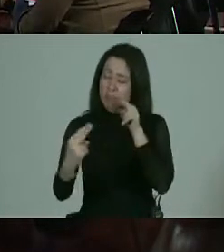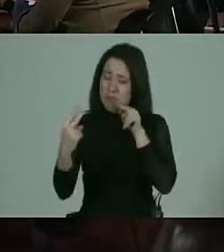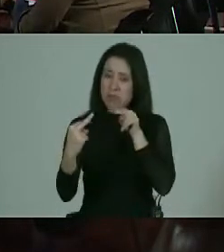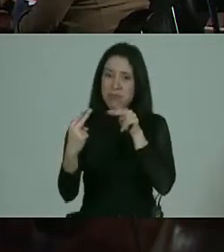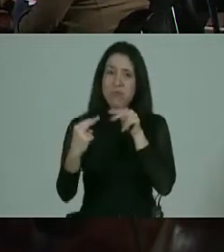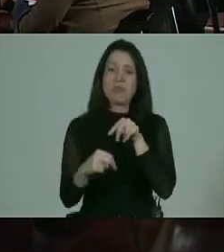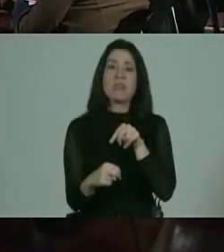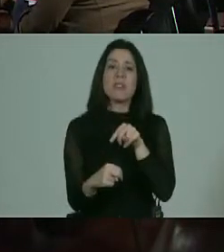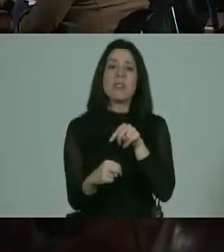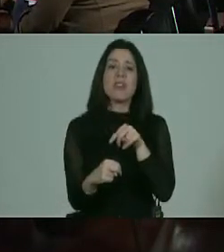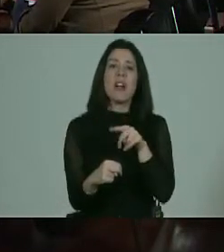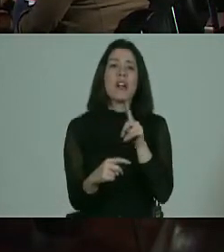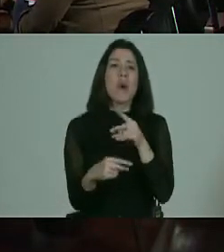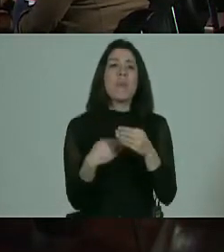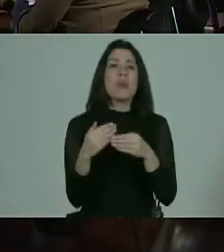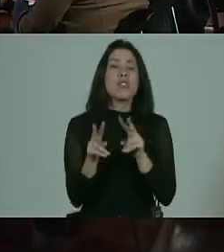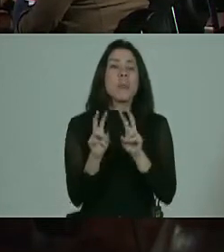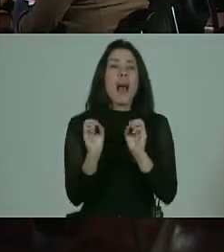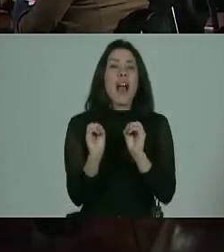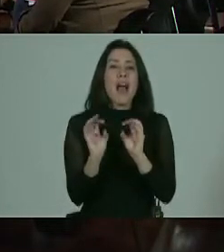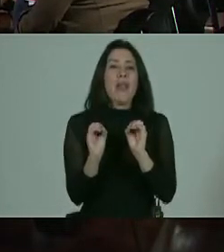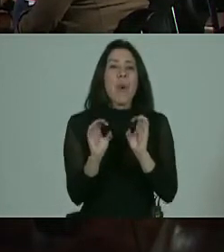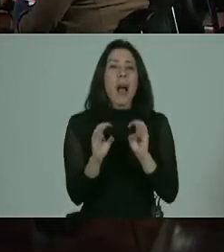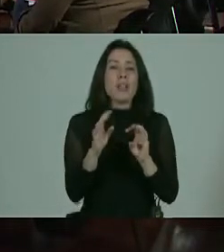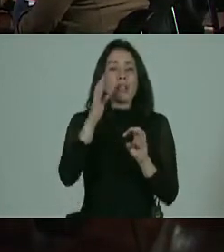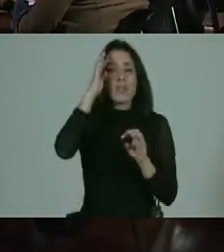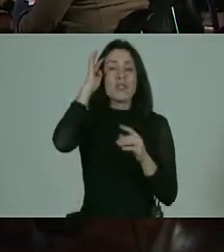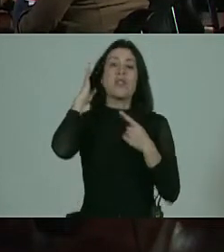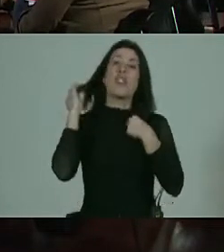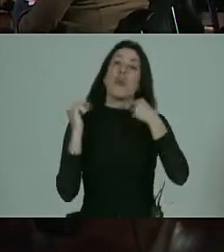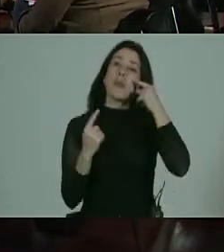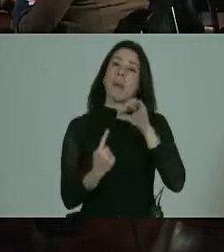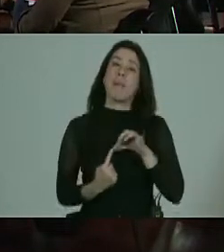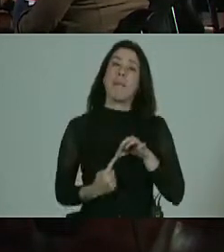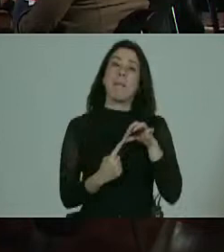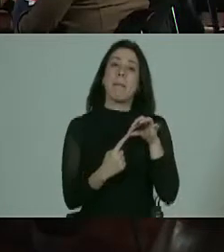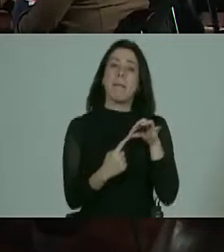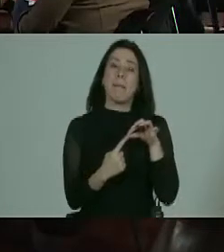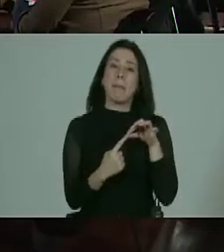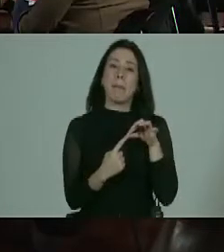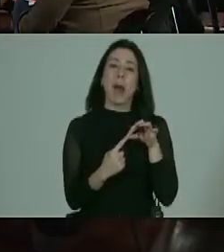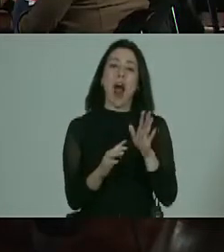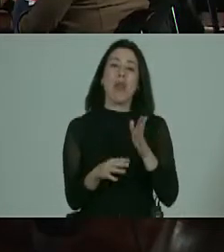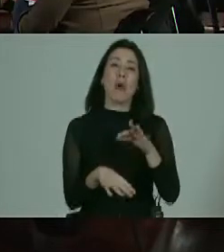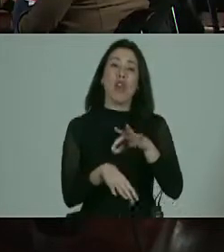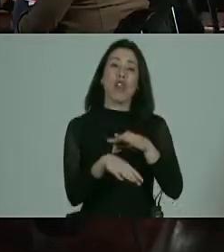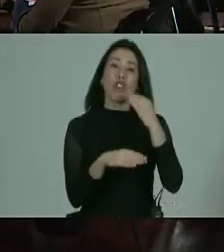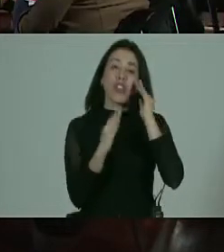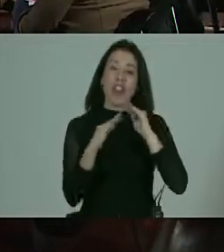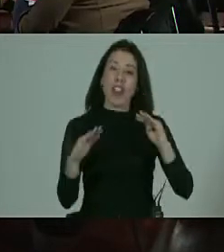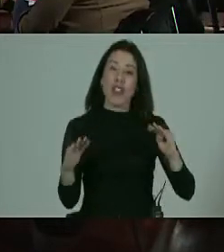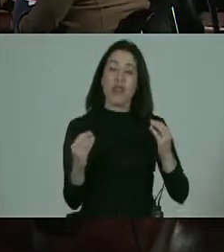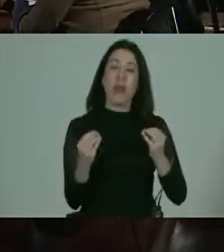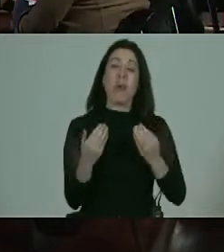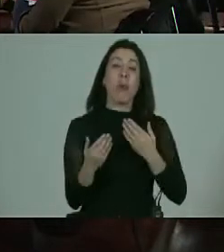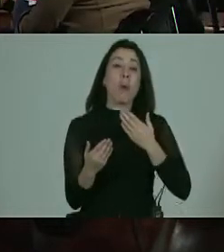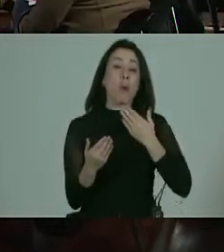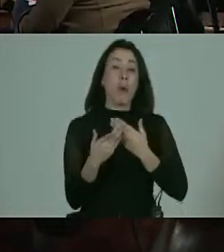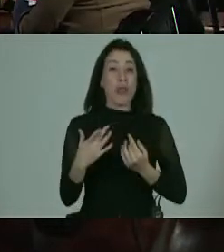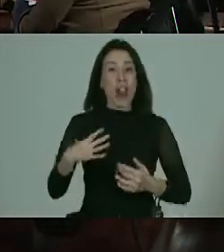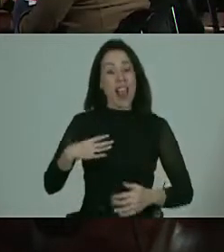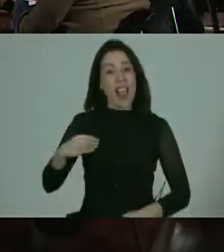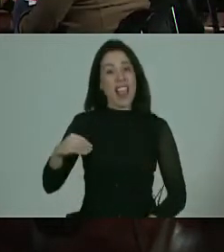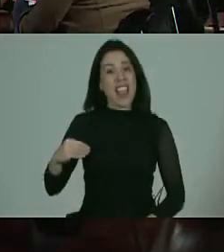y no hay un proceso educativo entonces yo creo que principalmente el mejor los pediatras un buen instrumento que el